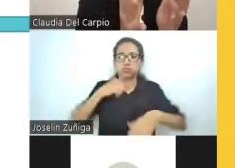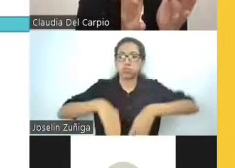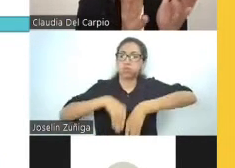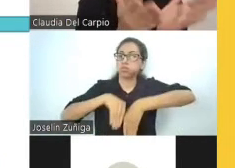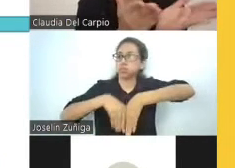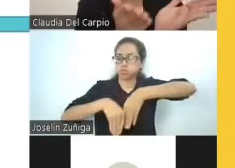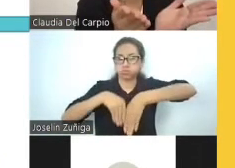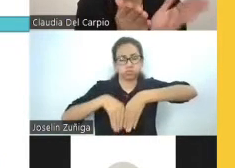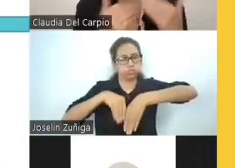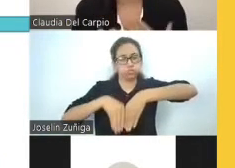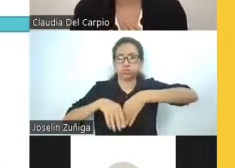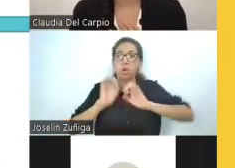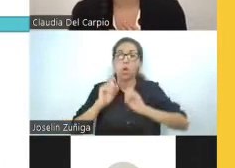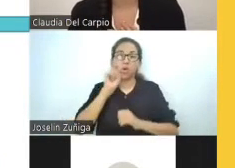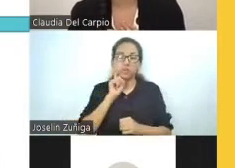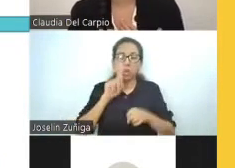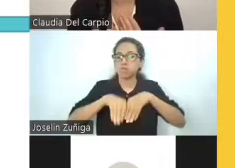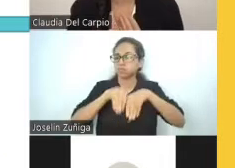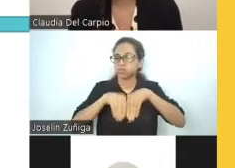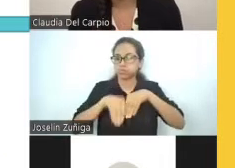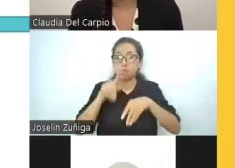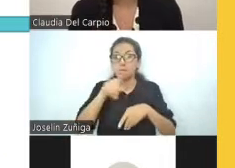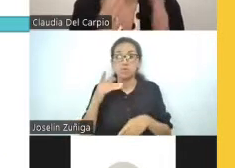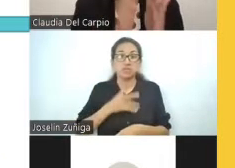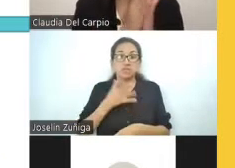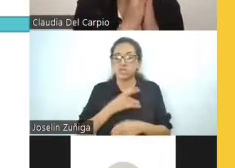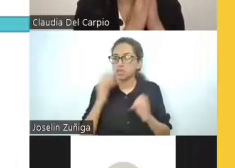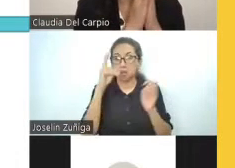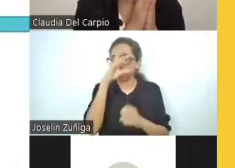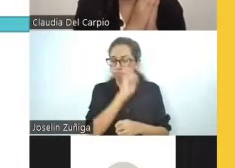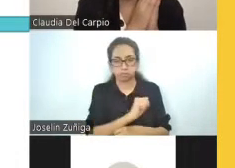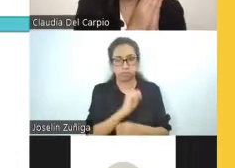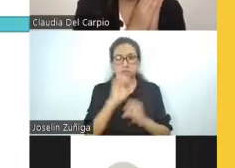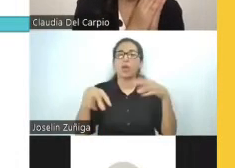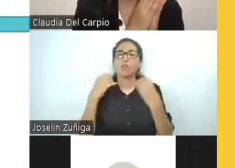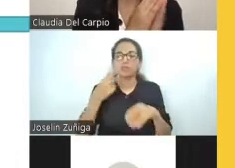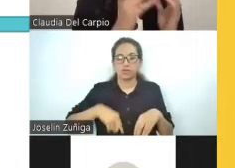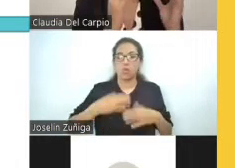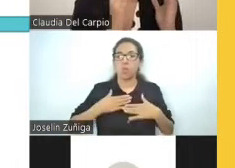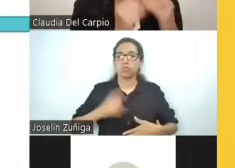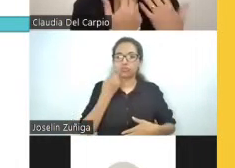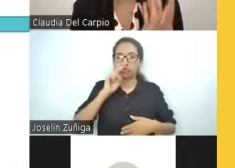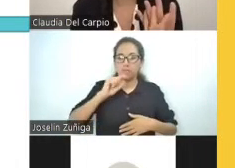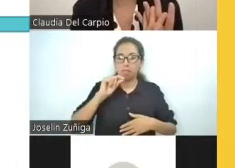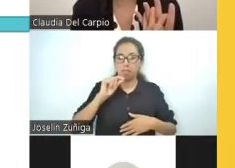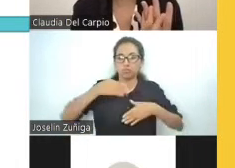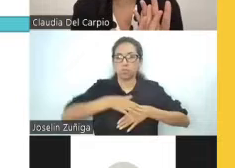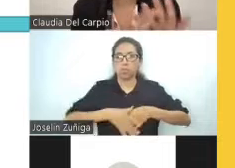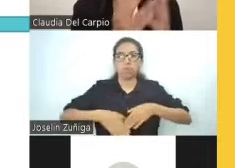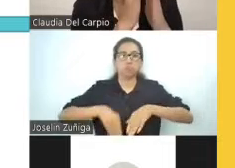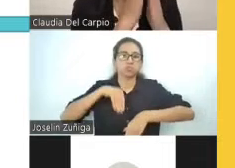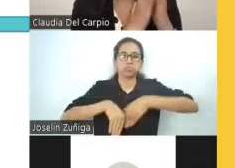roce obviamente durante las relaciones, pero eso nosotros no lo percibimos por la lubricación natural que tiene. Cuando se pierde